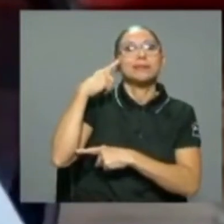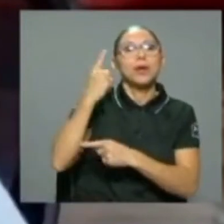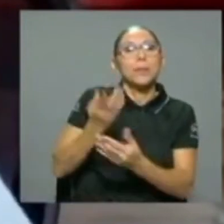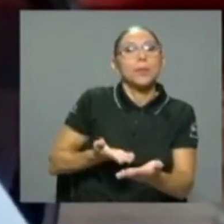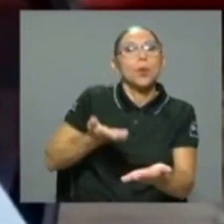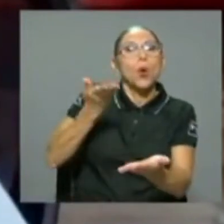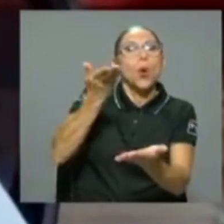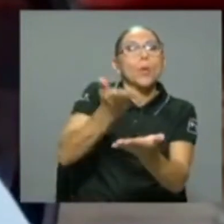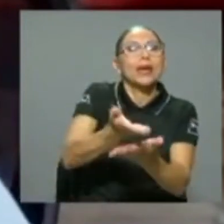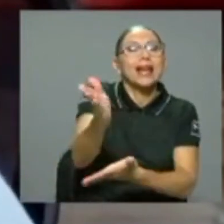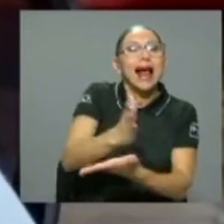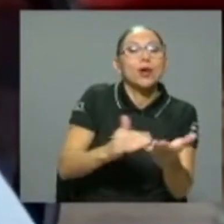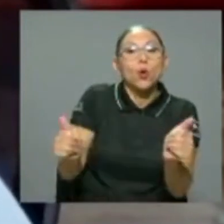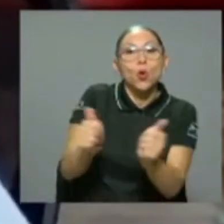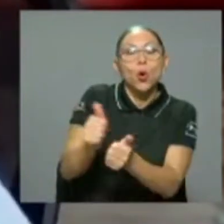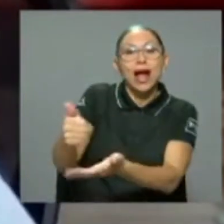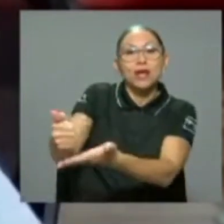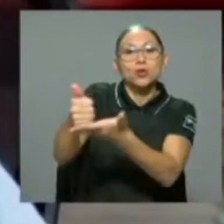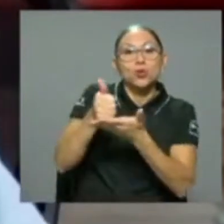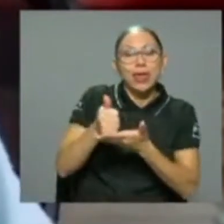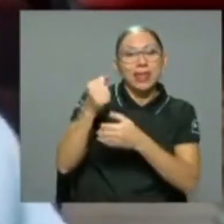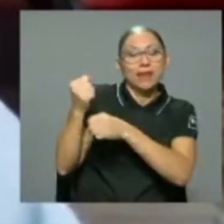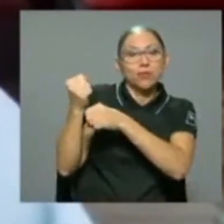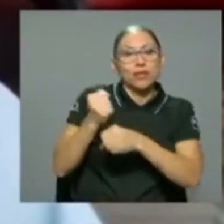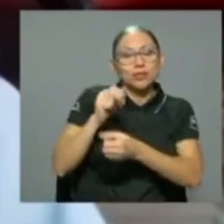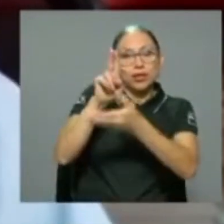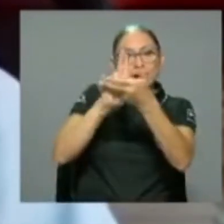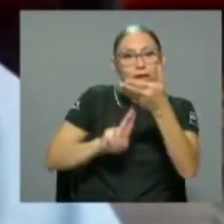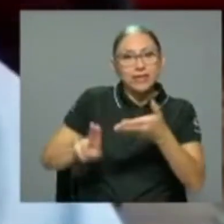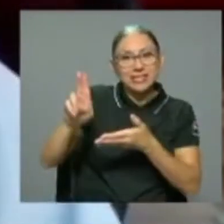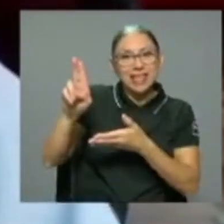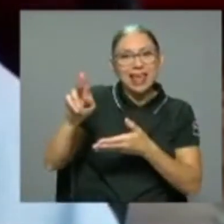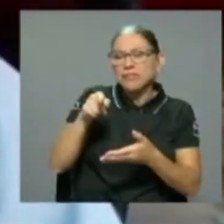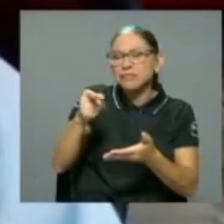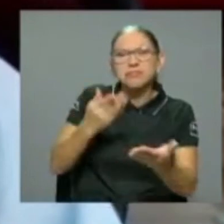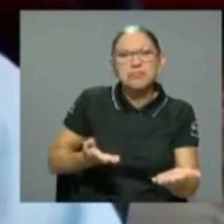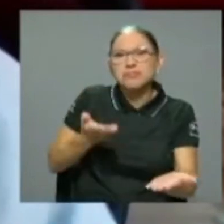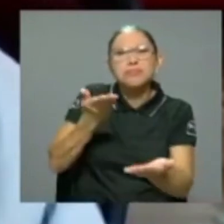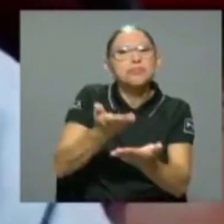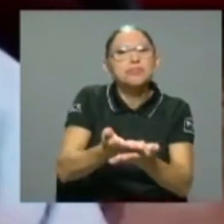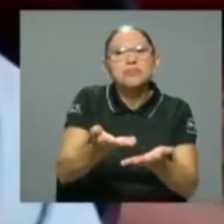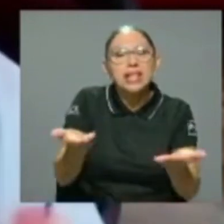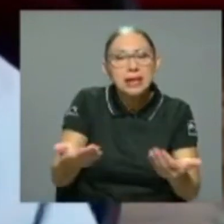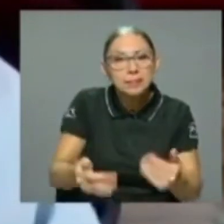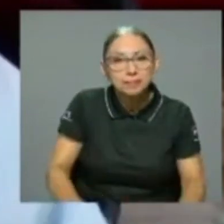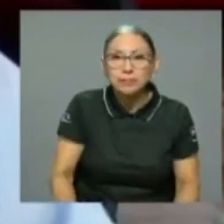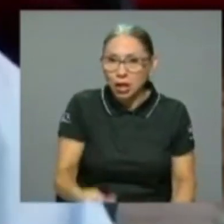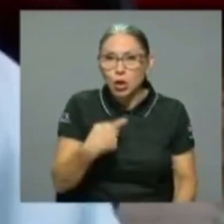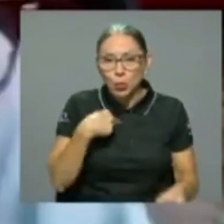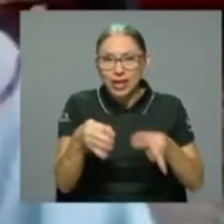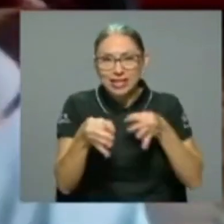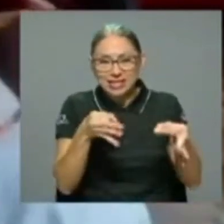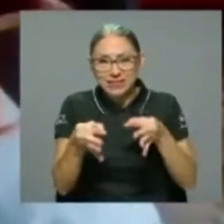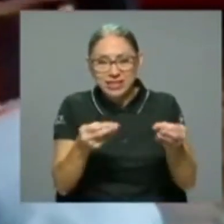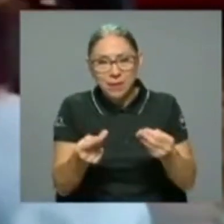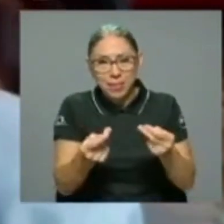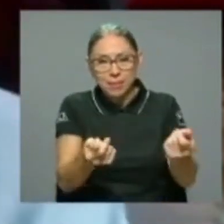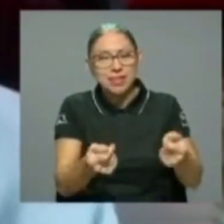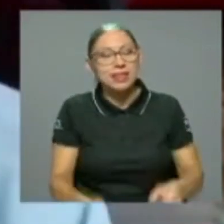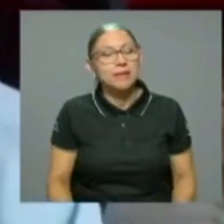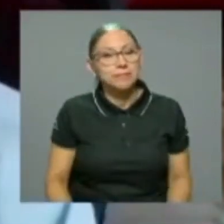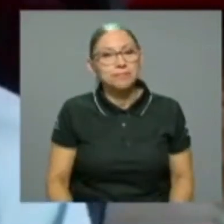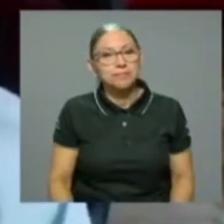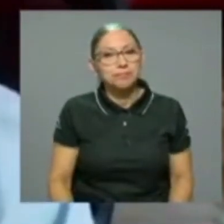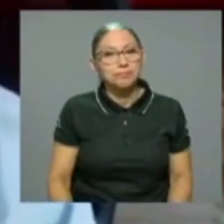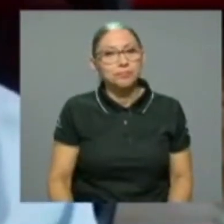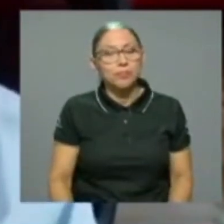universidad, que consistía en lo siguiente: lo voy a describir rápidamente.